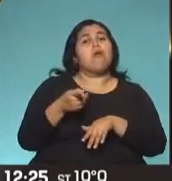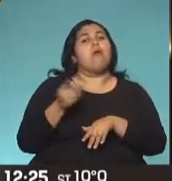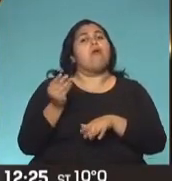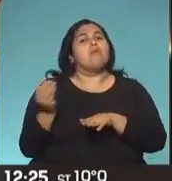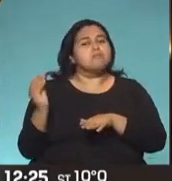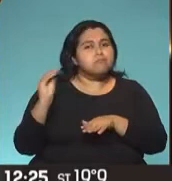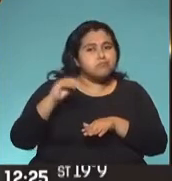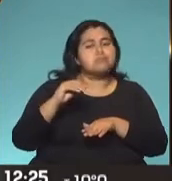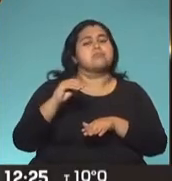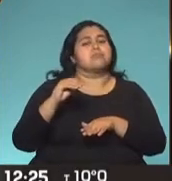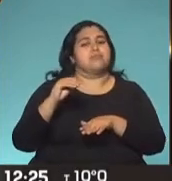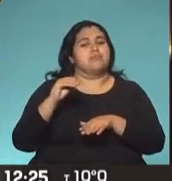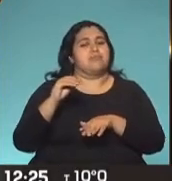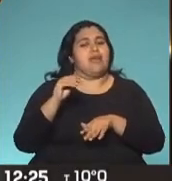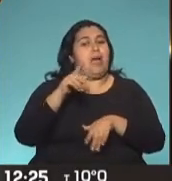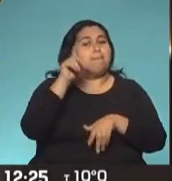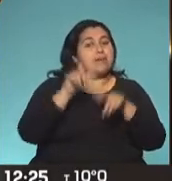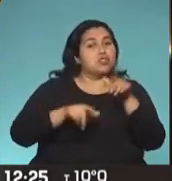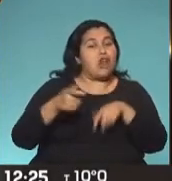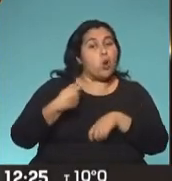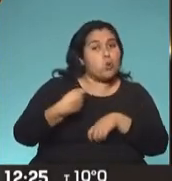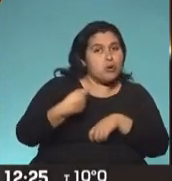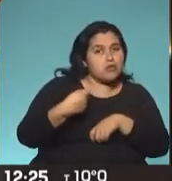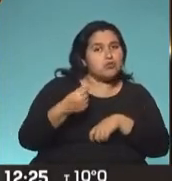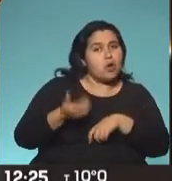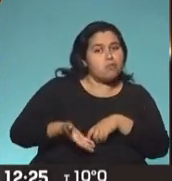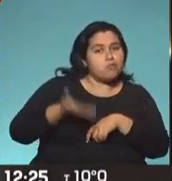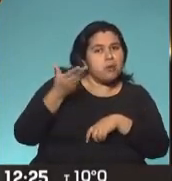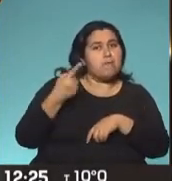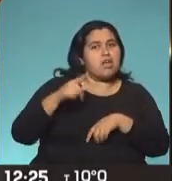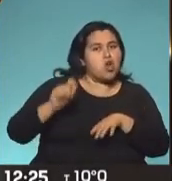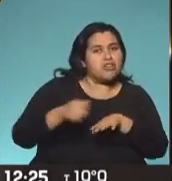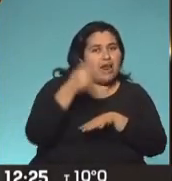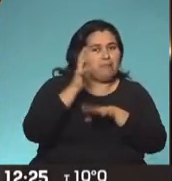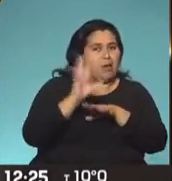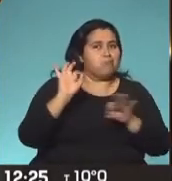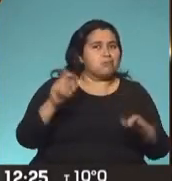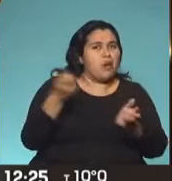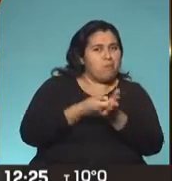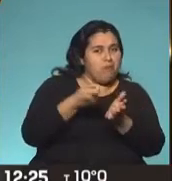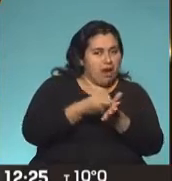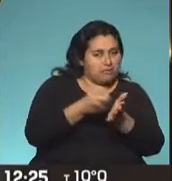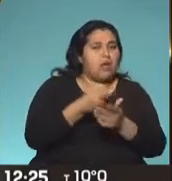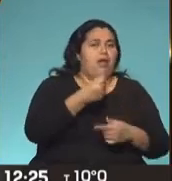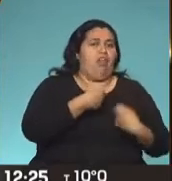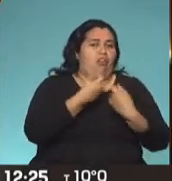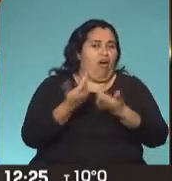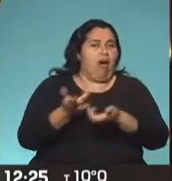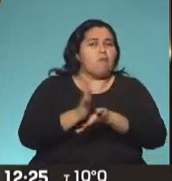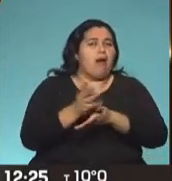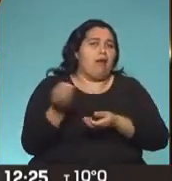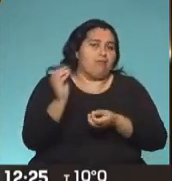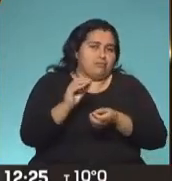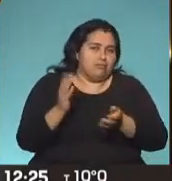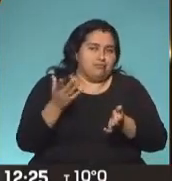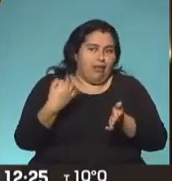jubilaciones de las personas que tienen una jubilación mínima pero que habían hecho todos los aportes esto es un incentivo claro a que la gente